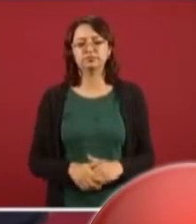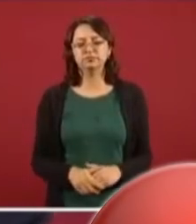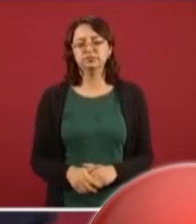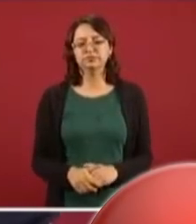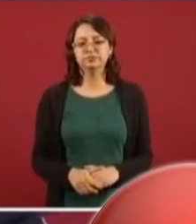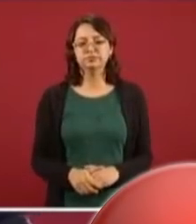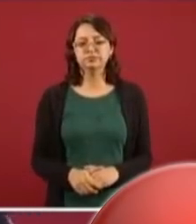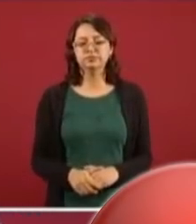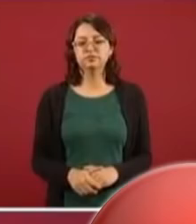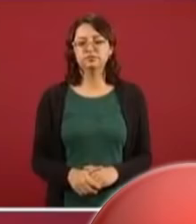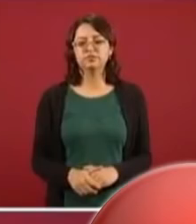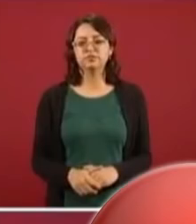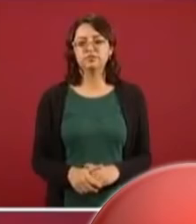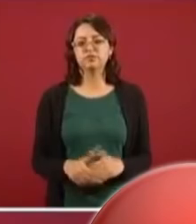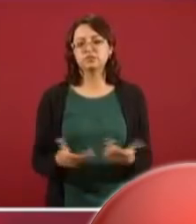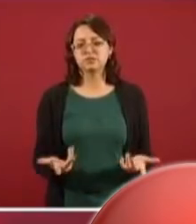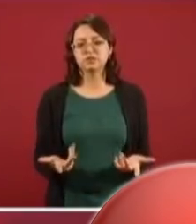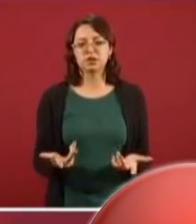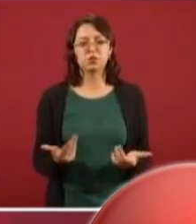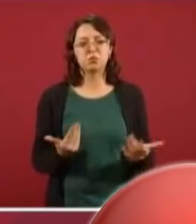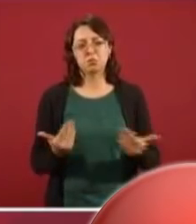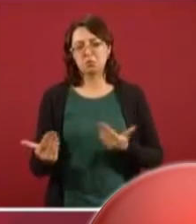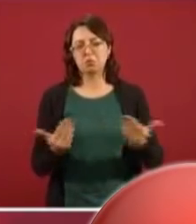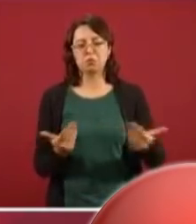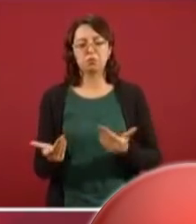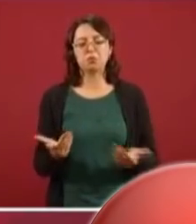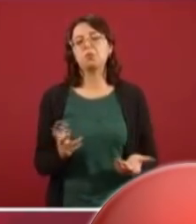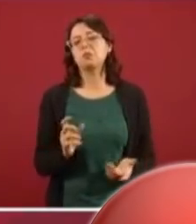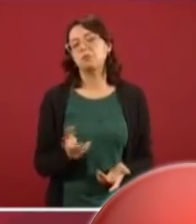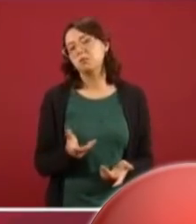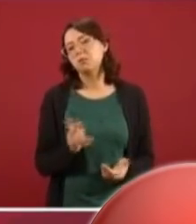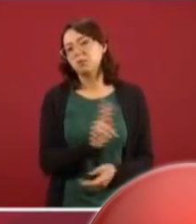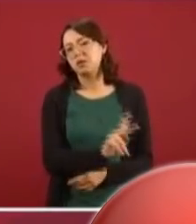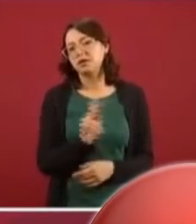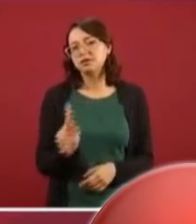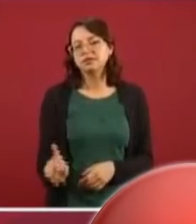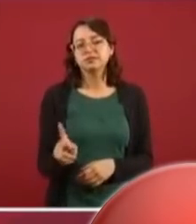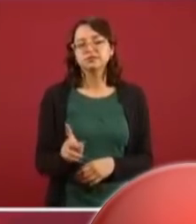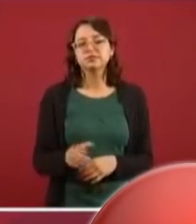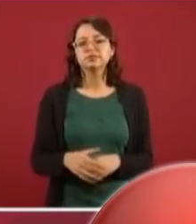Entonces, es parecido a esto. Entonces, hay